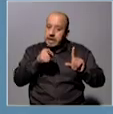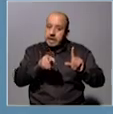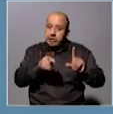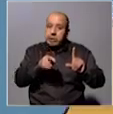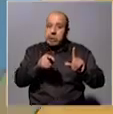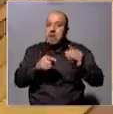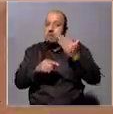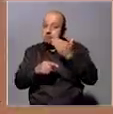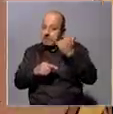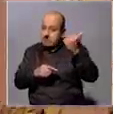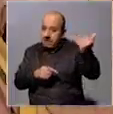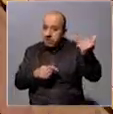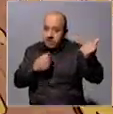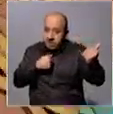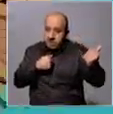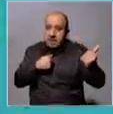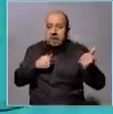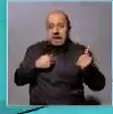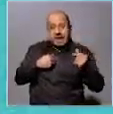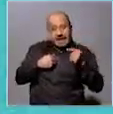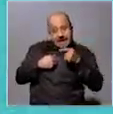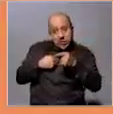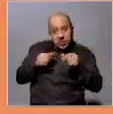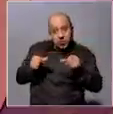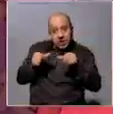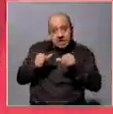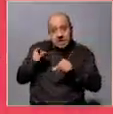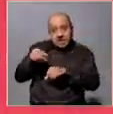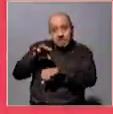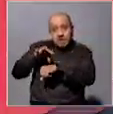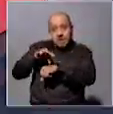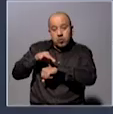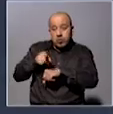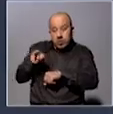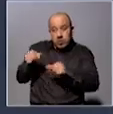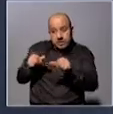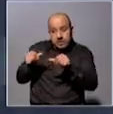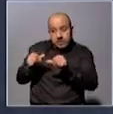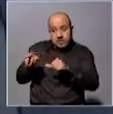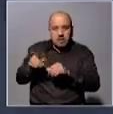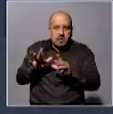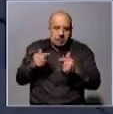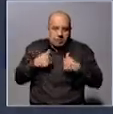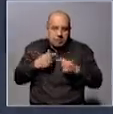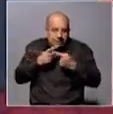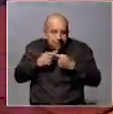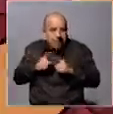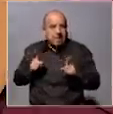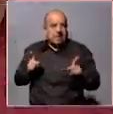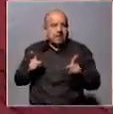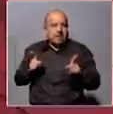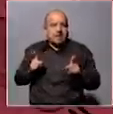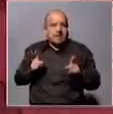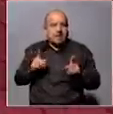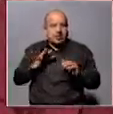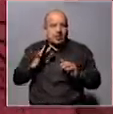me convocó a decir, bueno, esto que vos hacés en el consultorio, porque es lo que yo hago en mi consultorio, claro, no es que estoy haciendo un